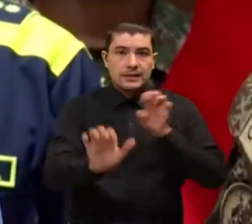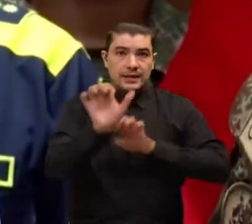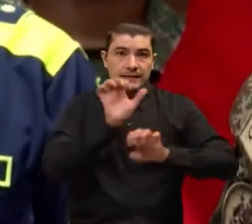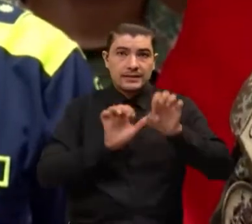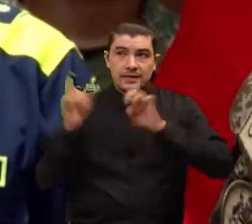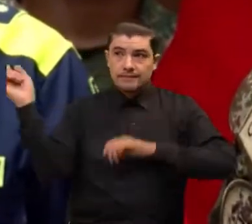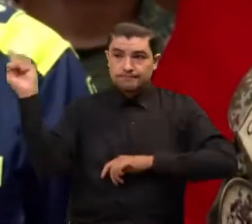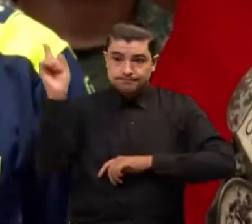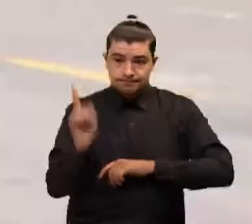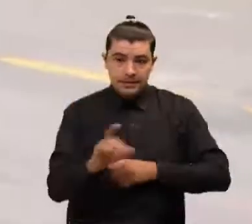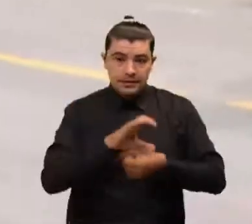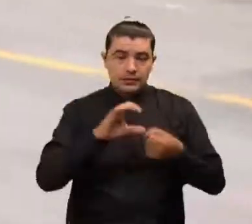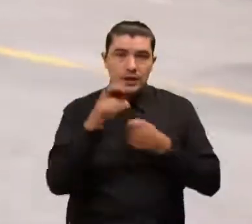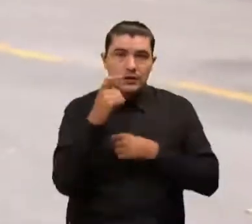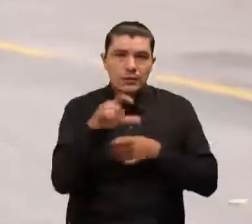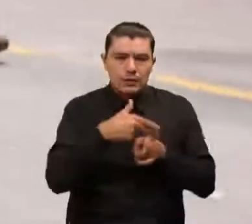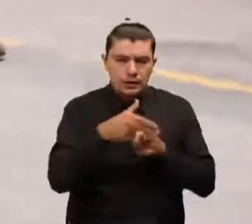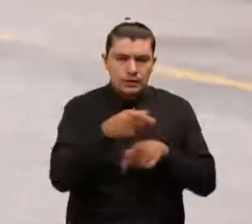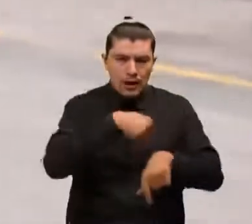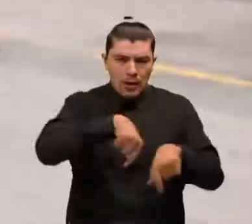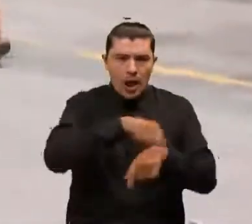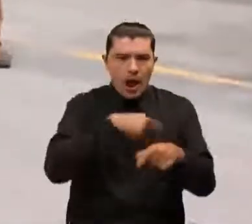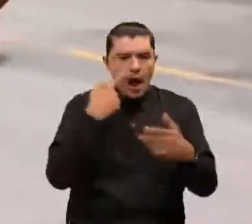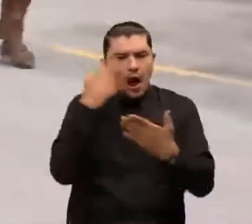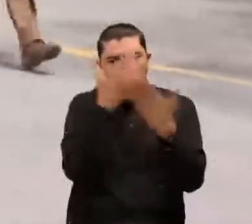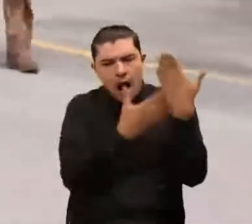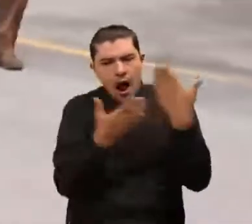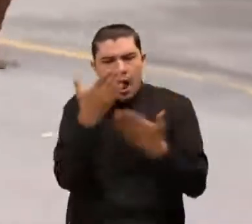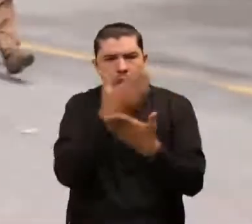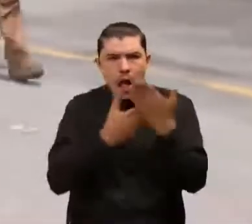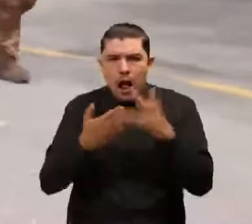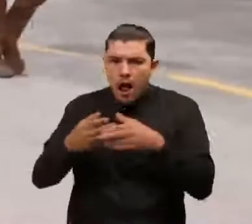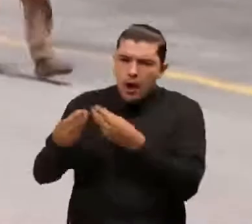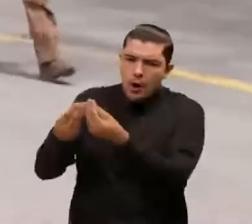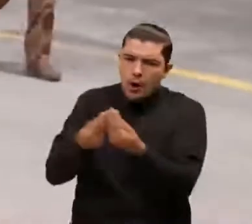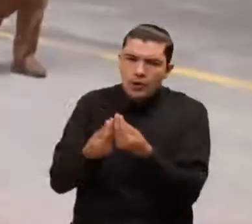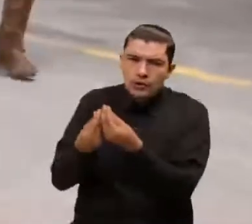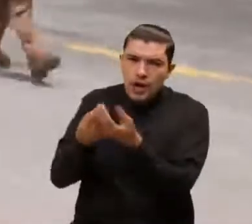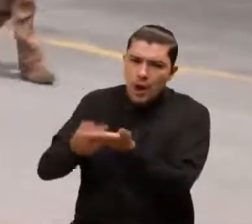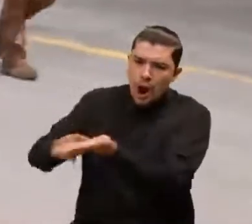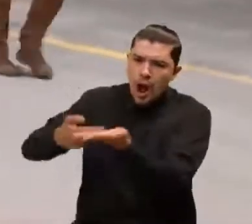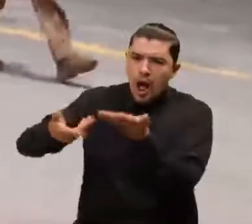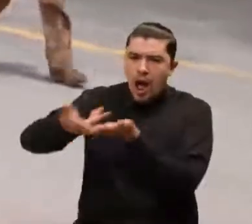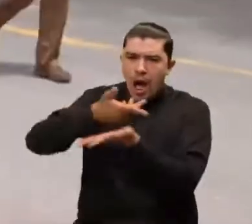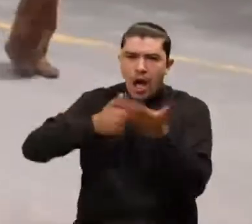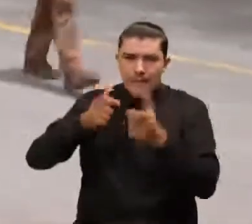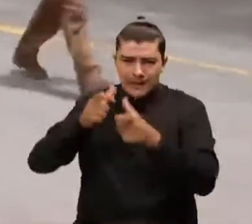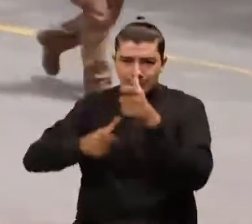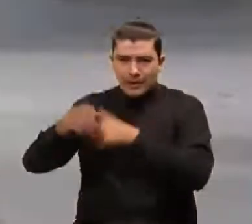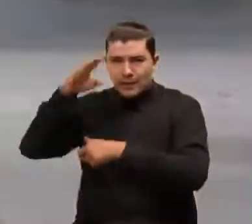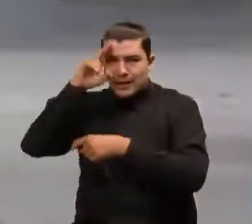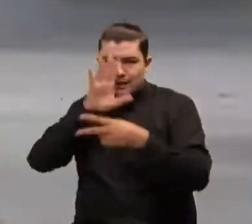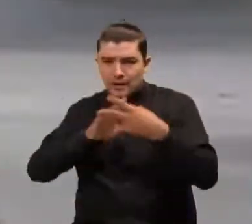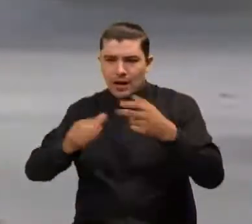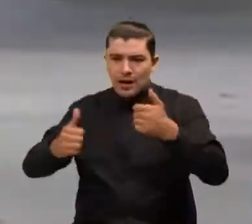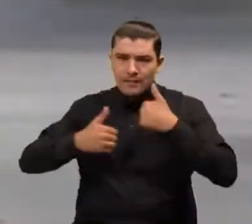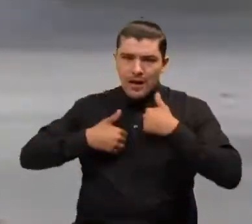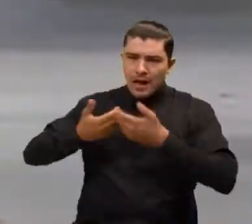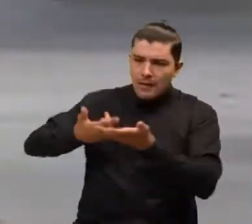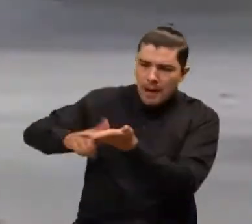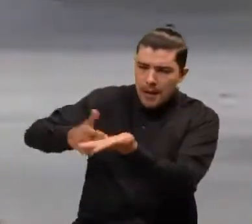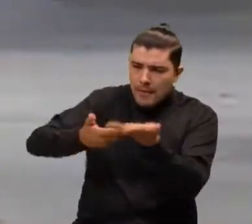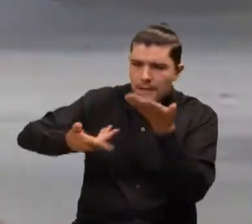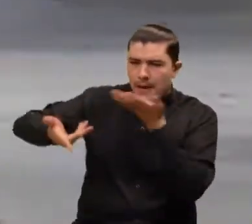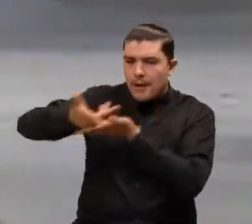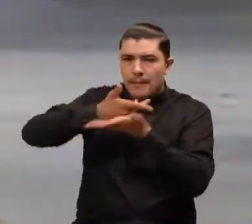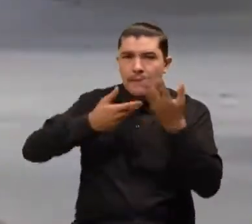la situación en las próximas horas junto con la cúpula militar en un consejo extraordinario de seguridad para determinar nuevas medidas